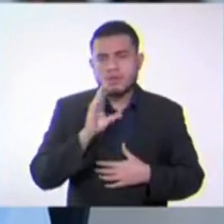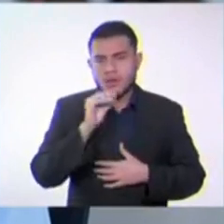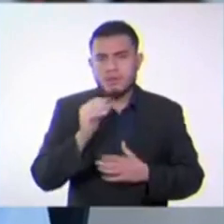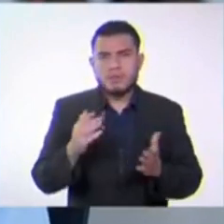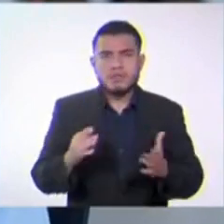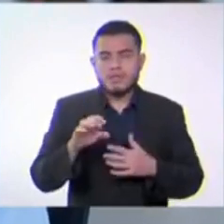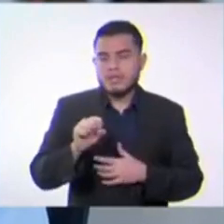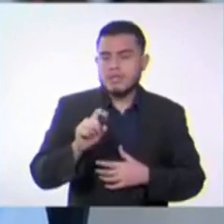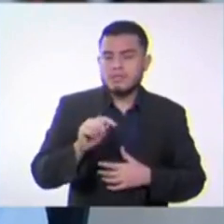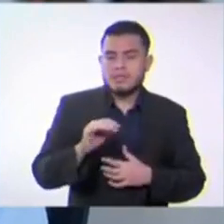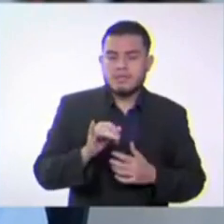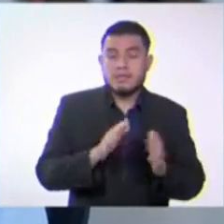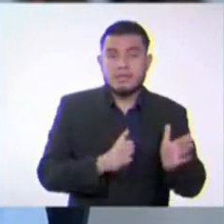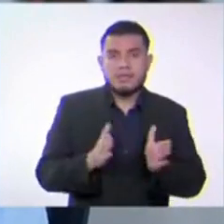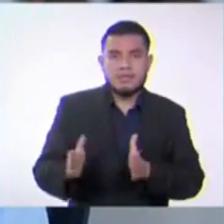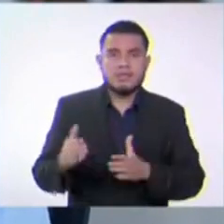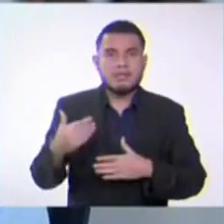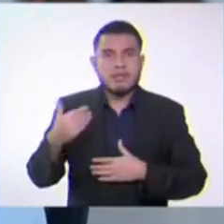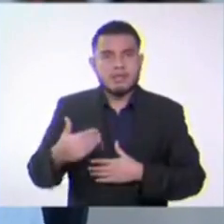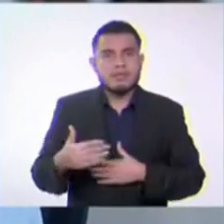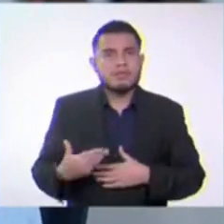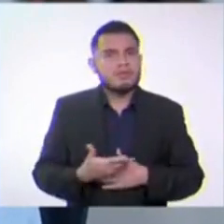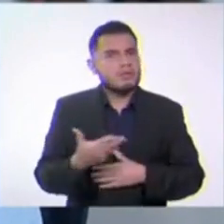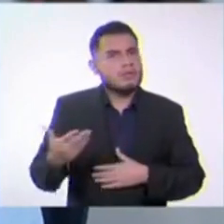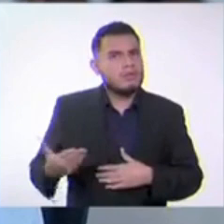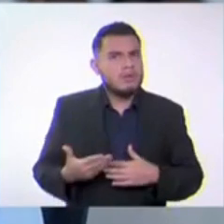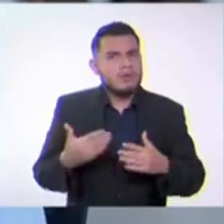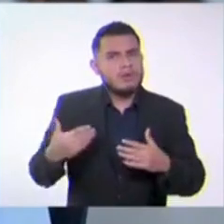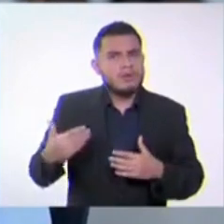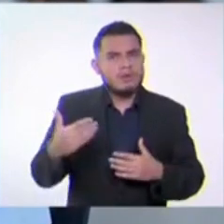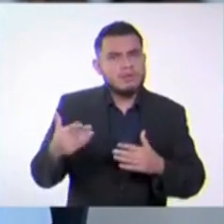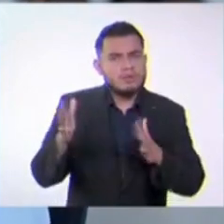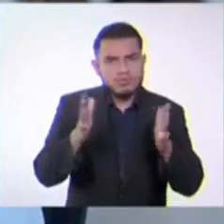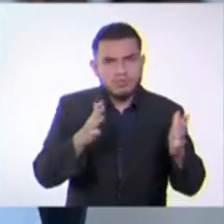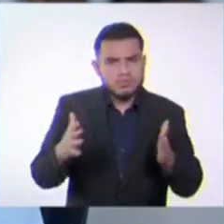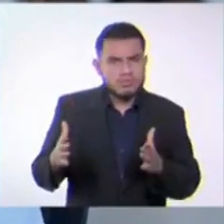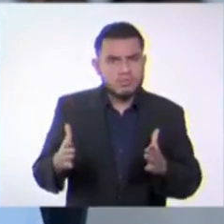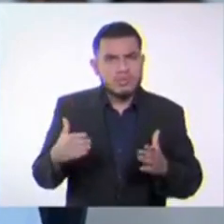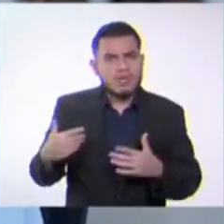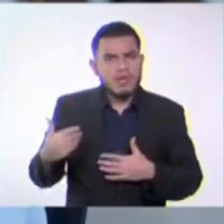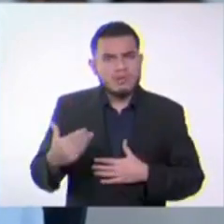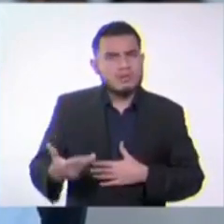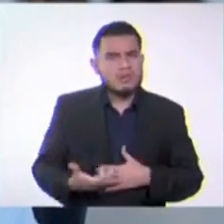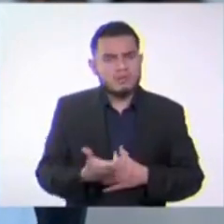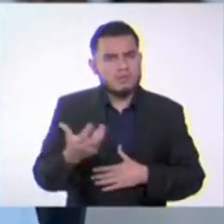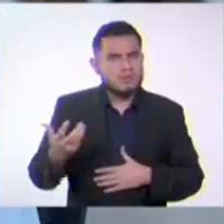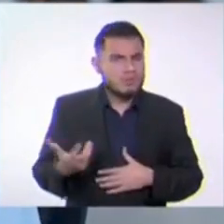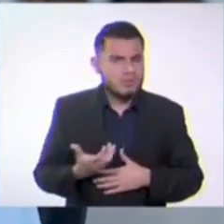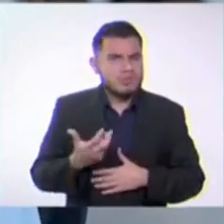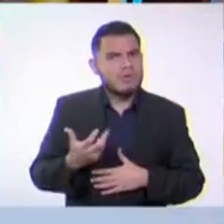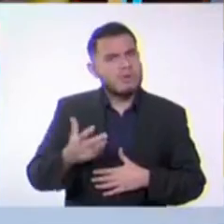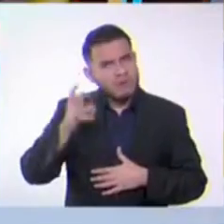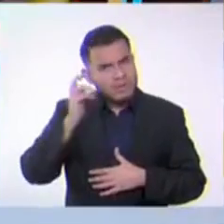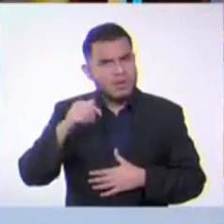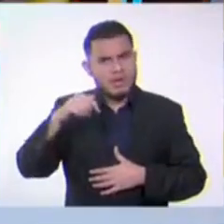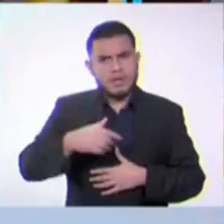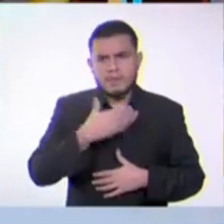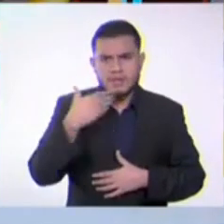del año, ¿será que todas las estaciones del año que normalmente escuchamos ocurren aquí en El